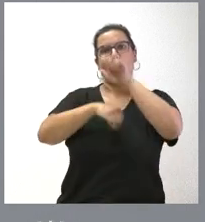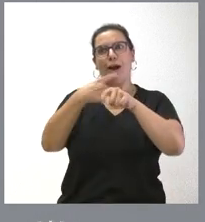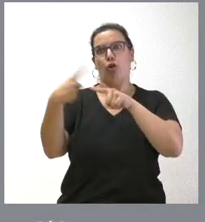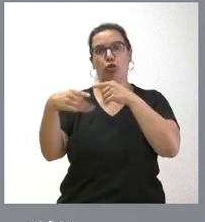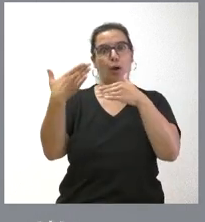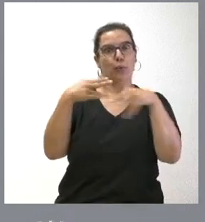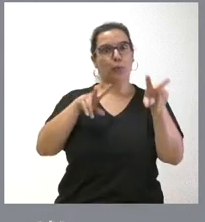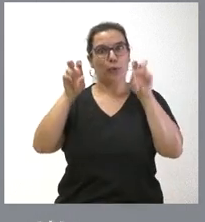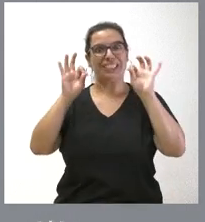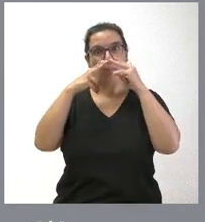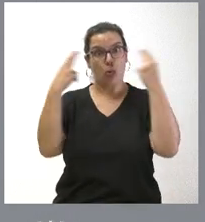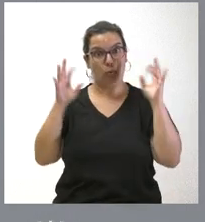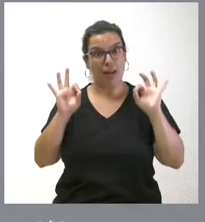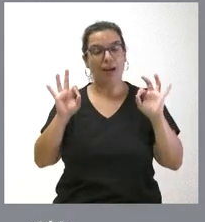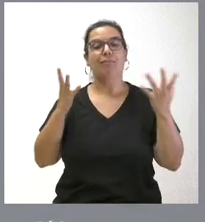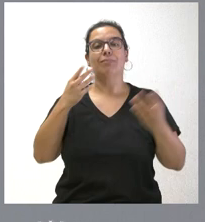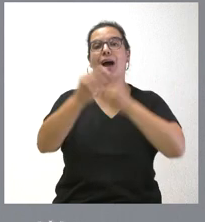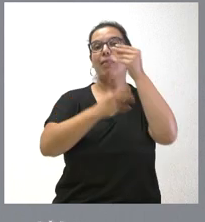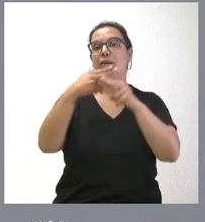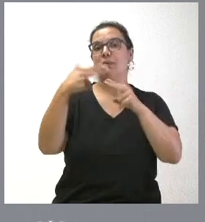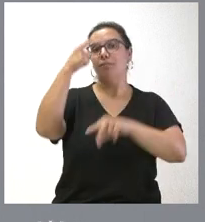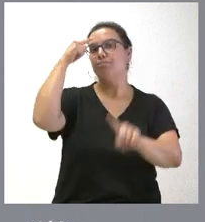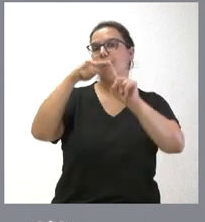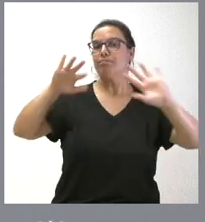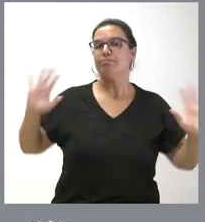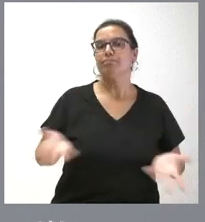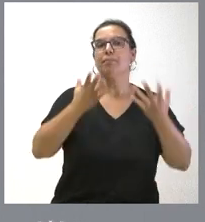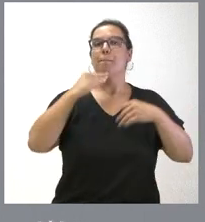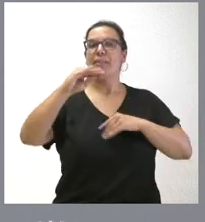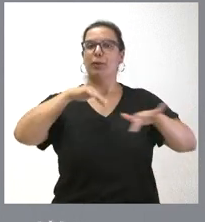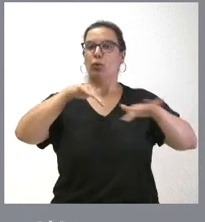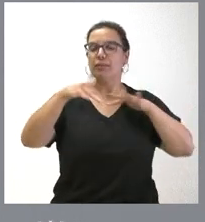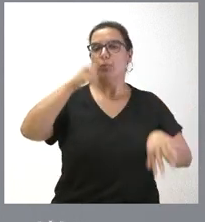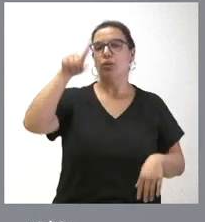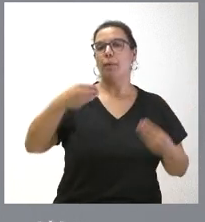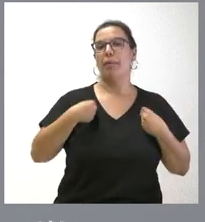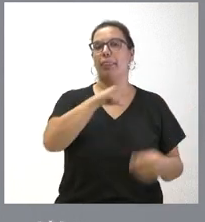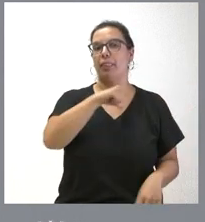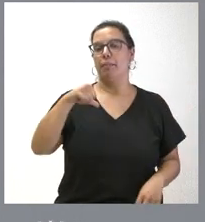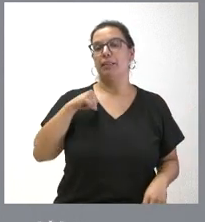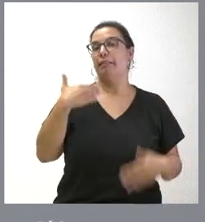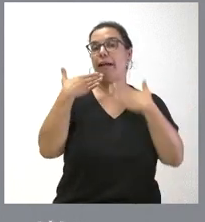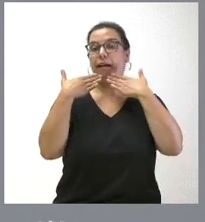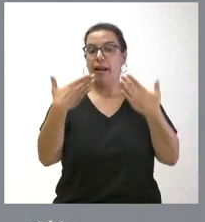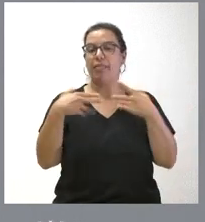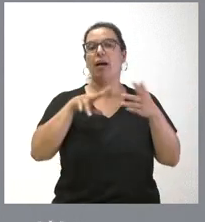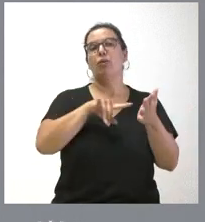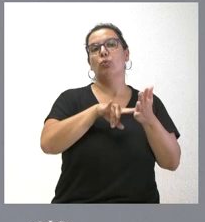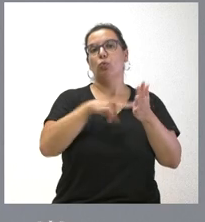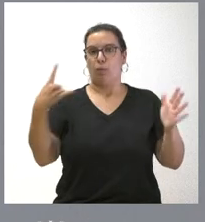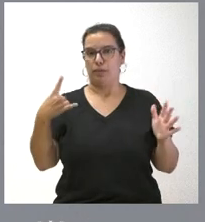y realizamos esta actividad con el objeto de fomentar El envejecimiento activo y la vida independiente a través de las nuevas